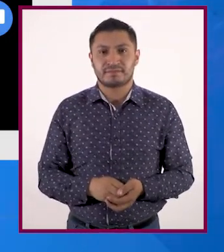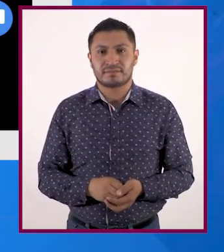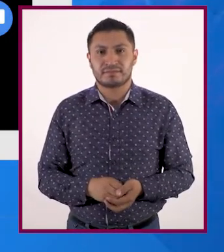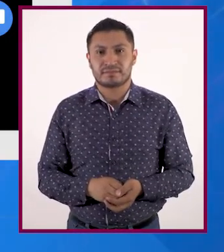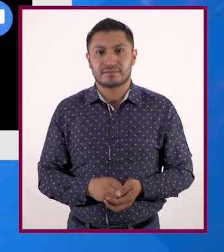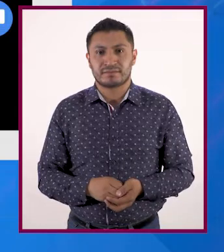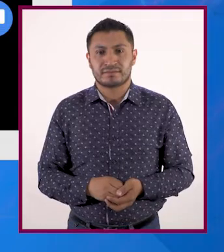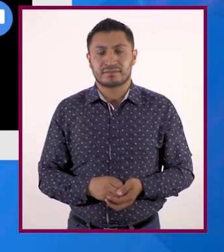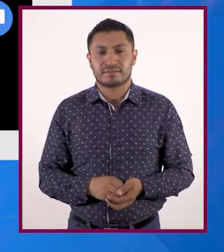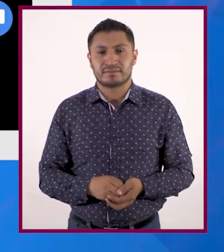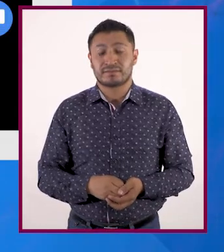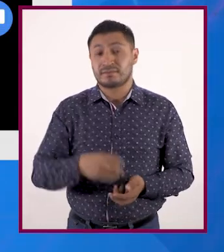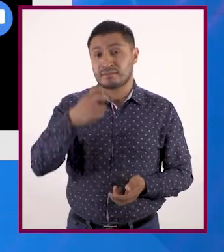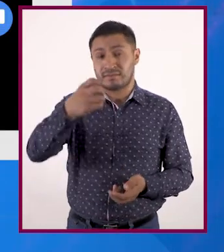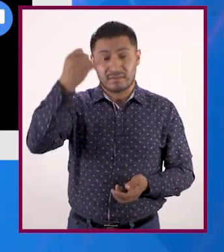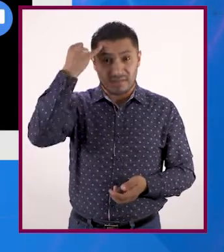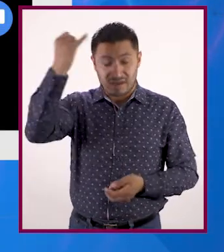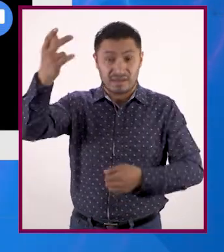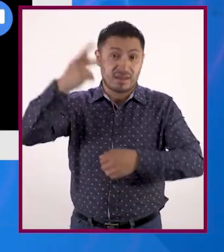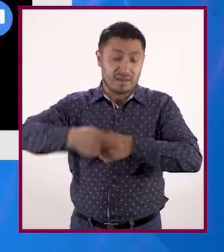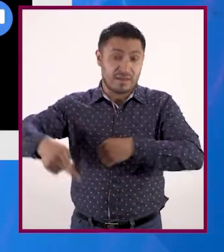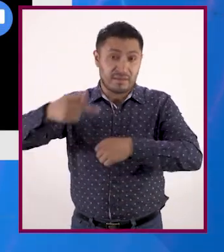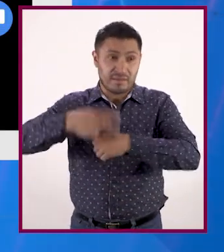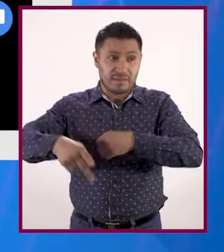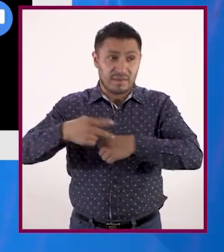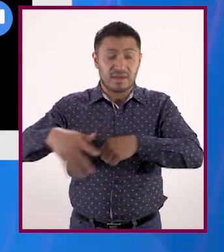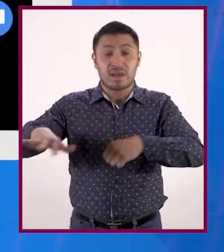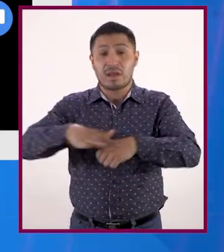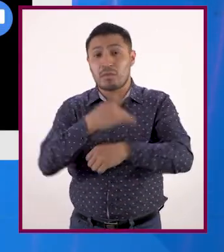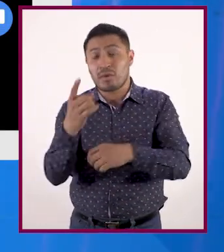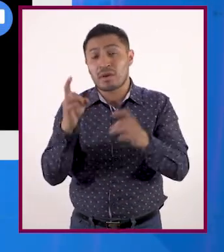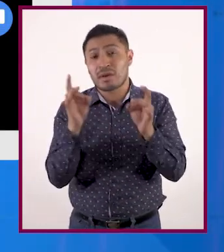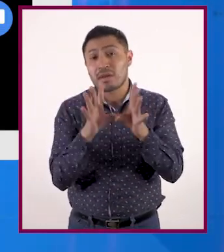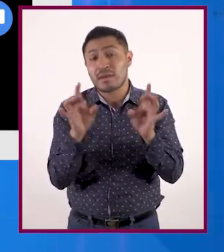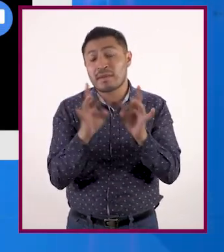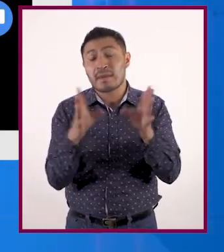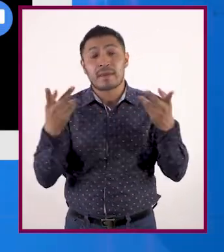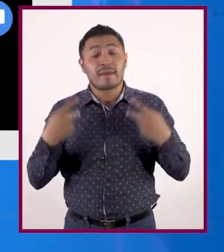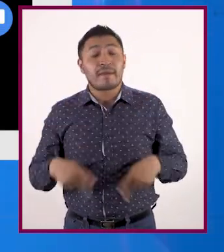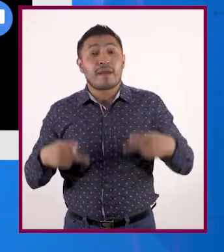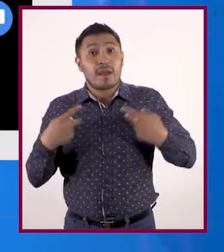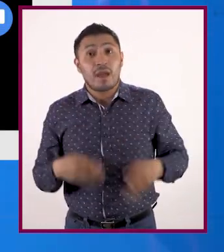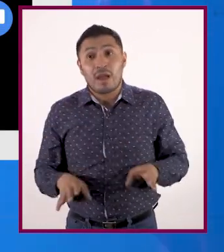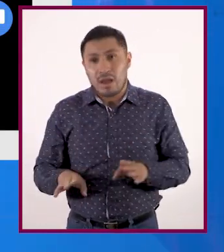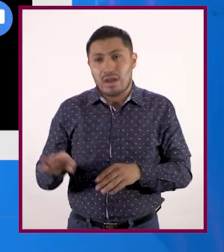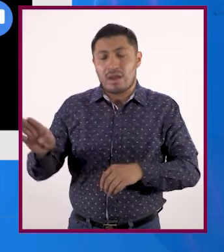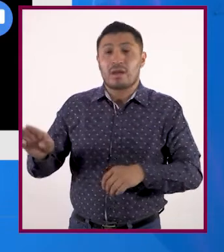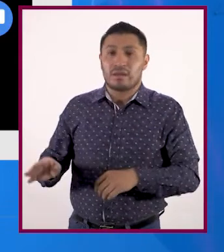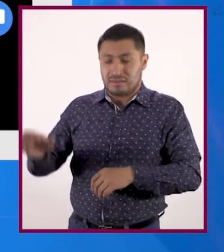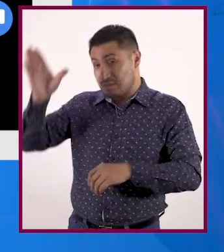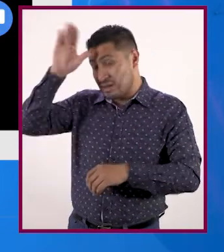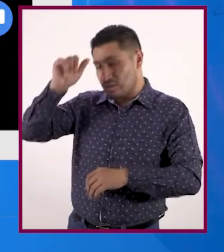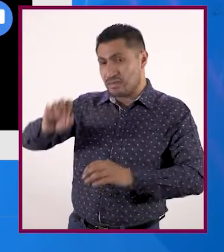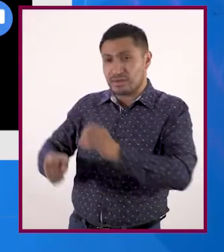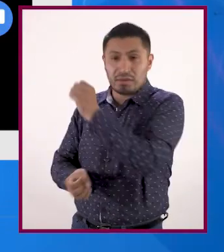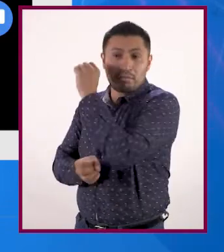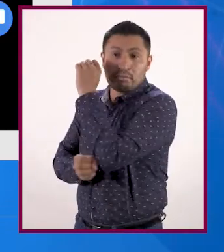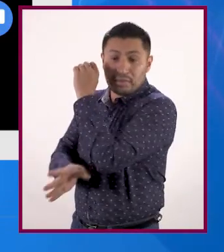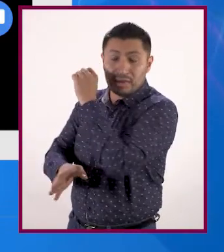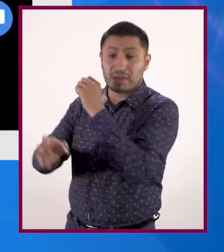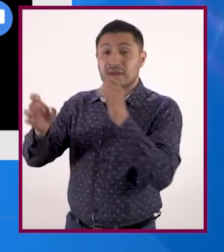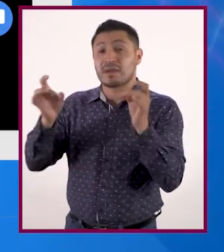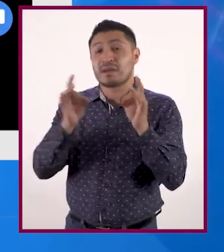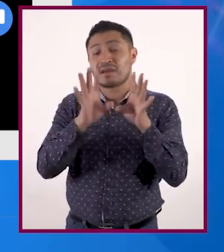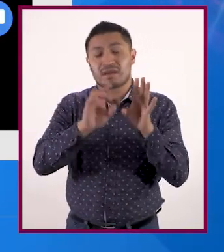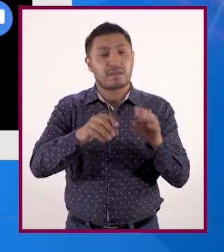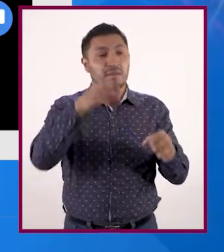la visión ideológica más peligrosa porque de repente tienes una persona que está a favor del aborto y de repente cuando ves ya está